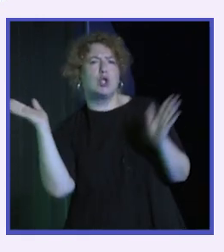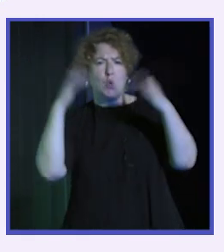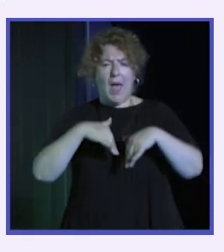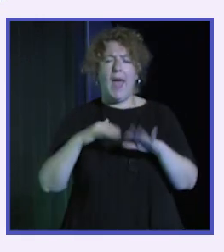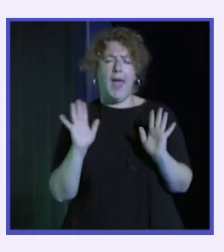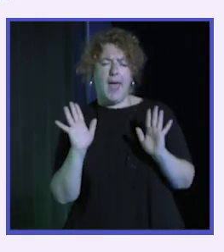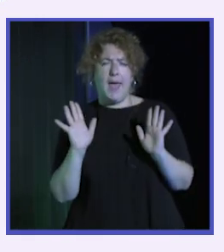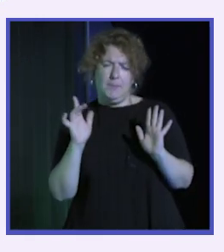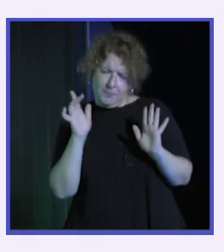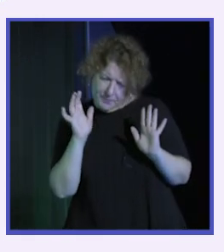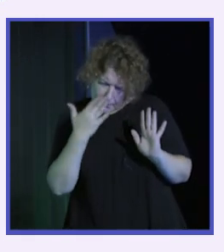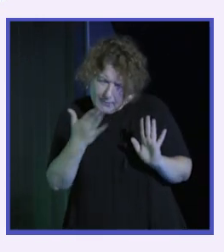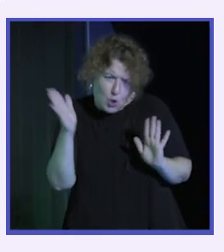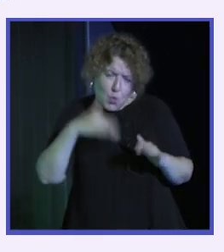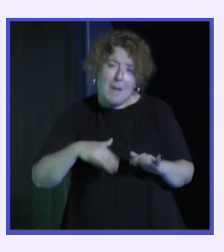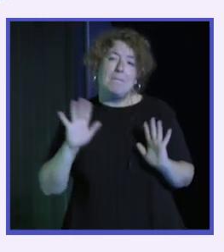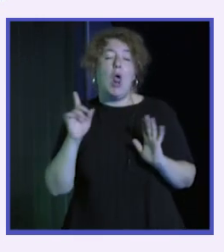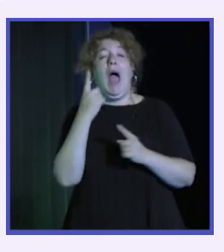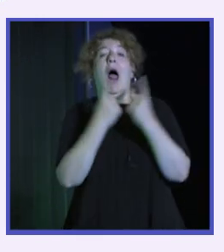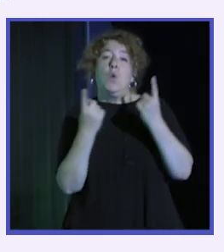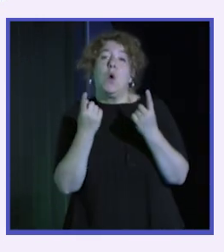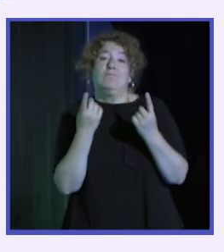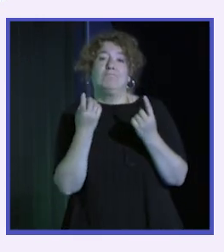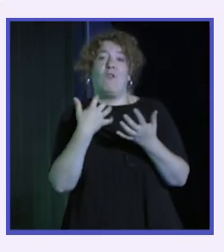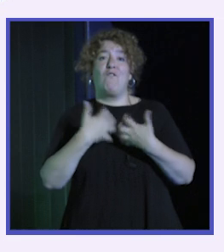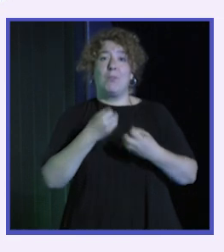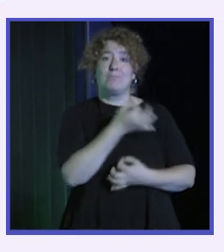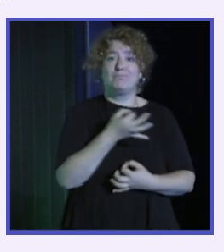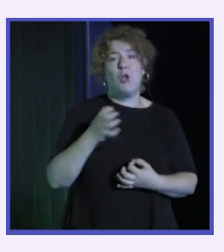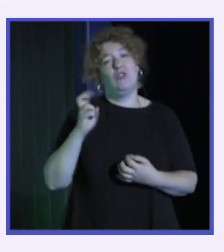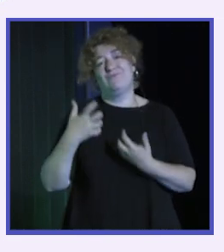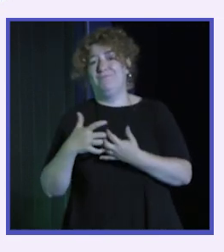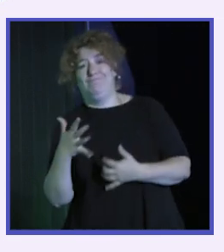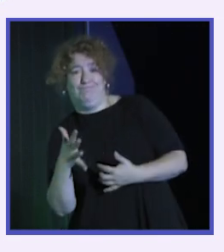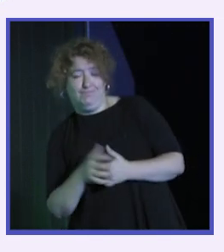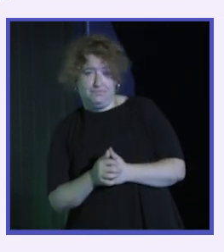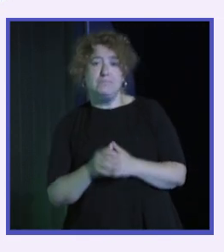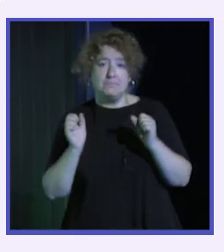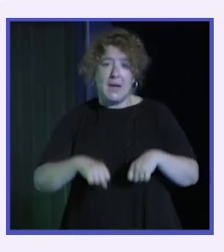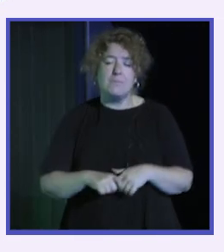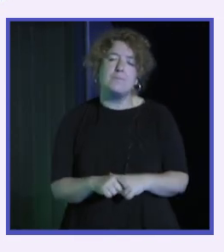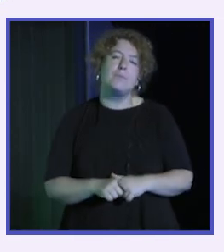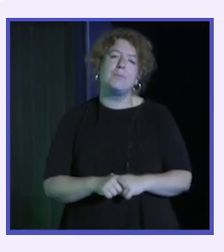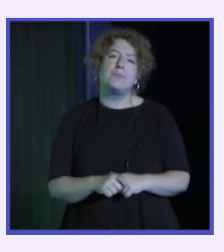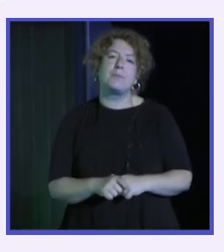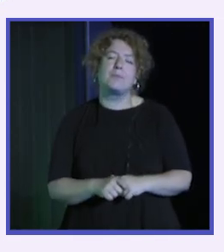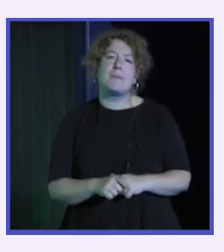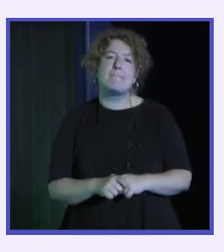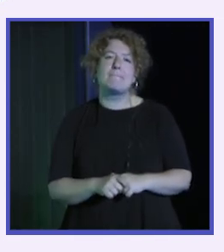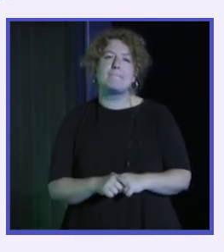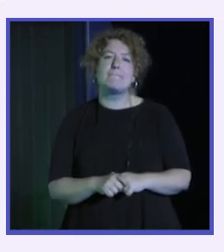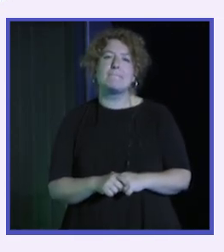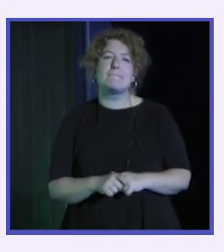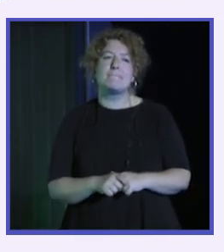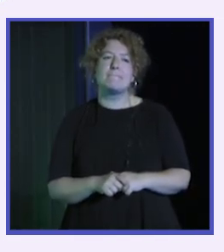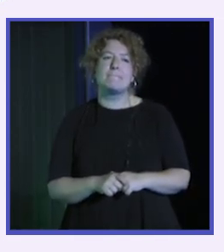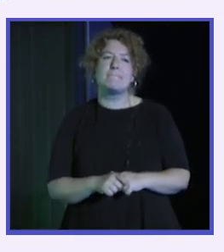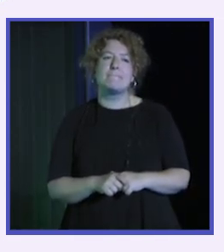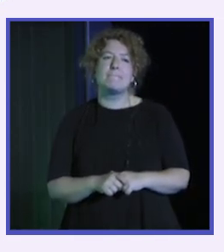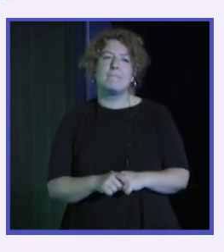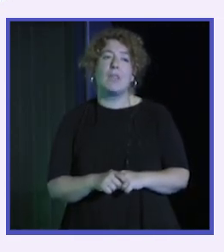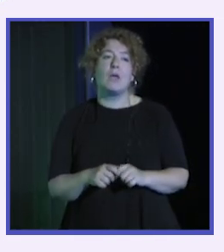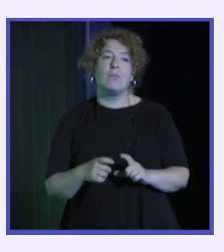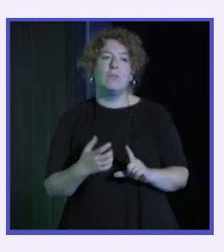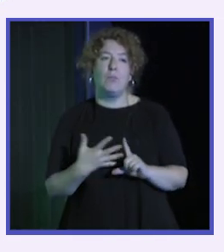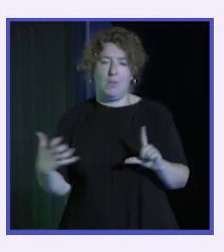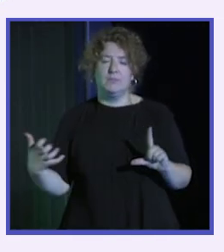hay algunos que nos dan resultados muchísimo mejores de lo que estamos esperando, ¿vale? Entonces, lo primero, y vamos a empezar por